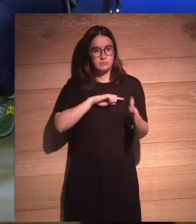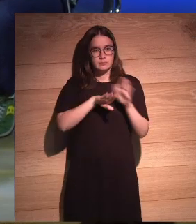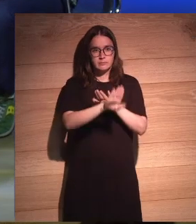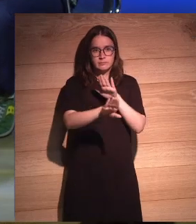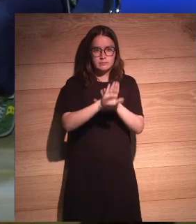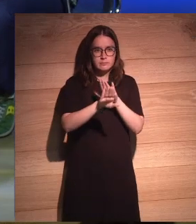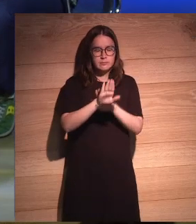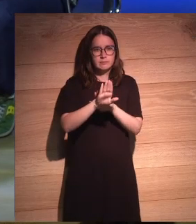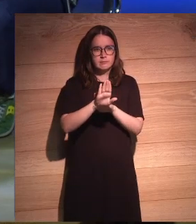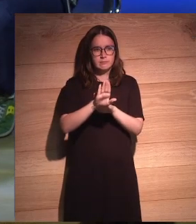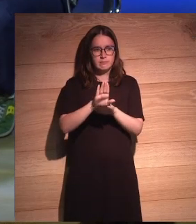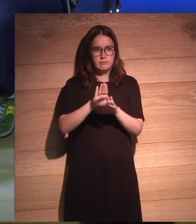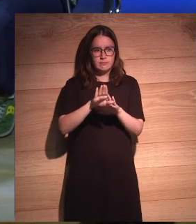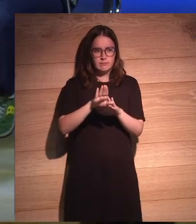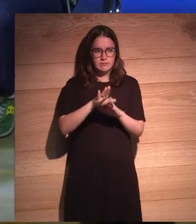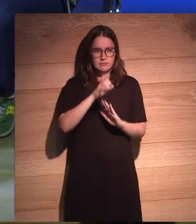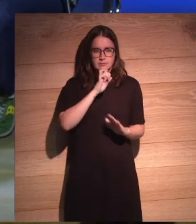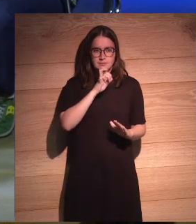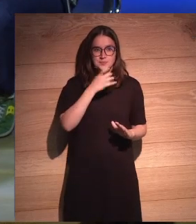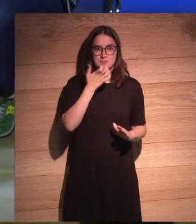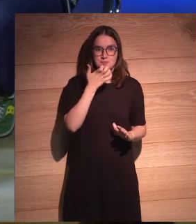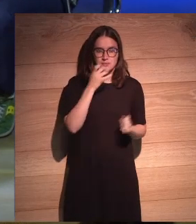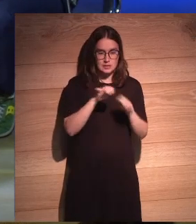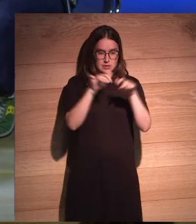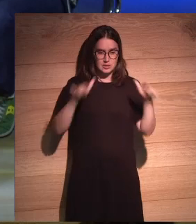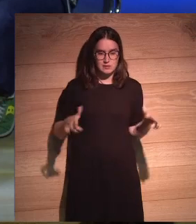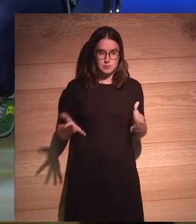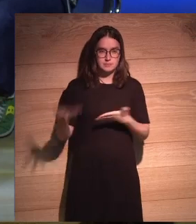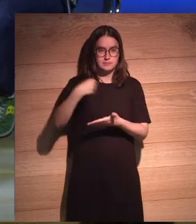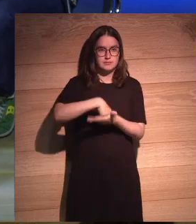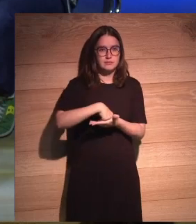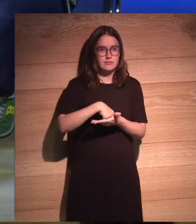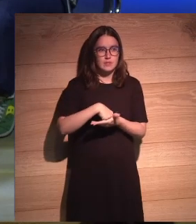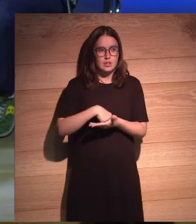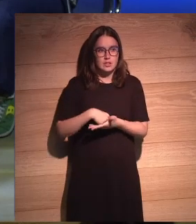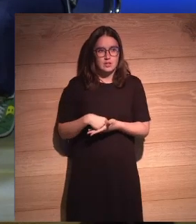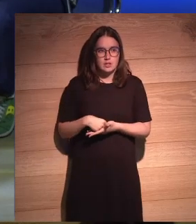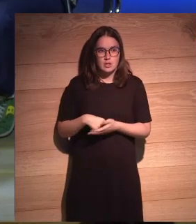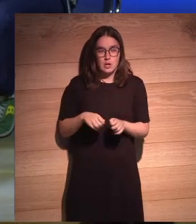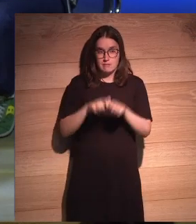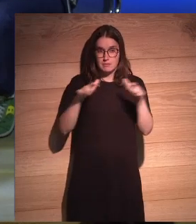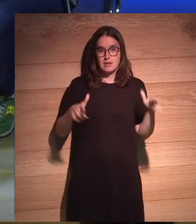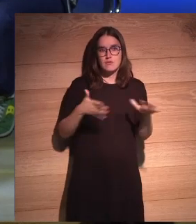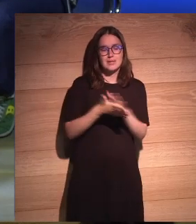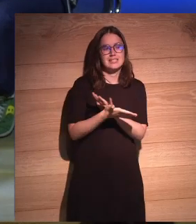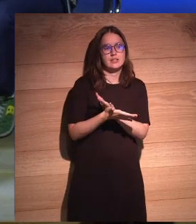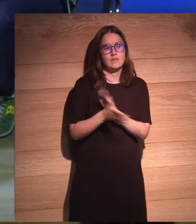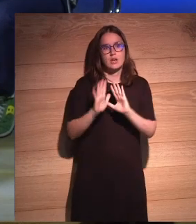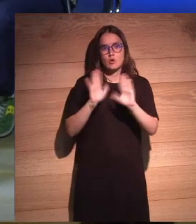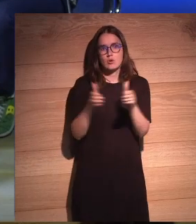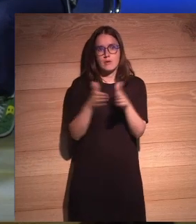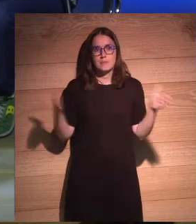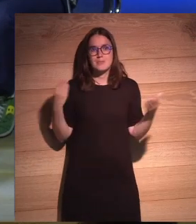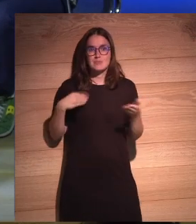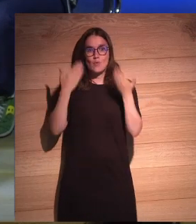vecindario, de qué modo, por ejemplo, las plataformas que incorporan, cuando hablo de plataformas hablo de los grandes grupos